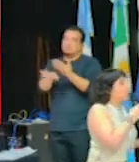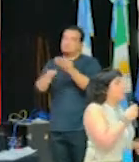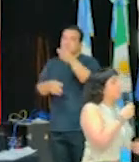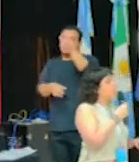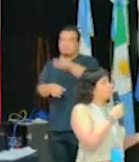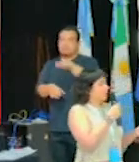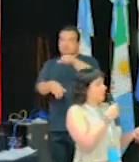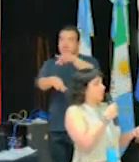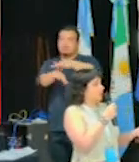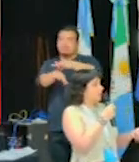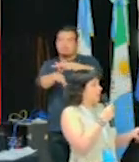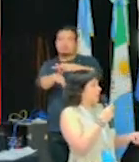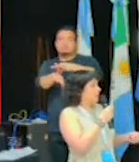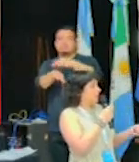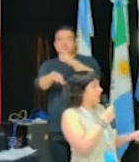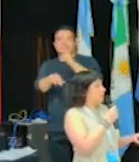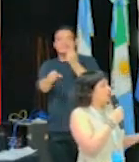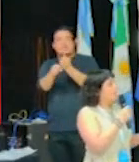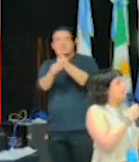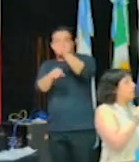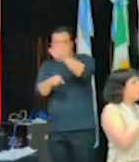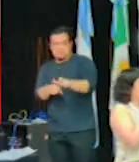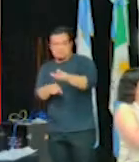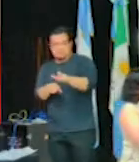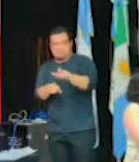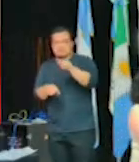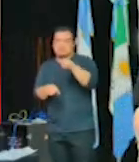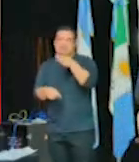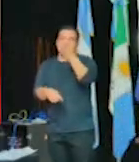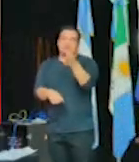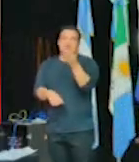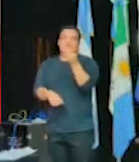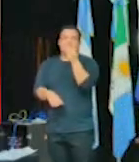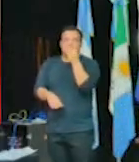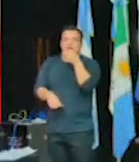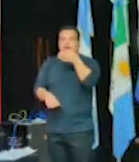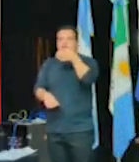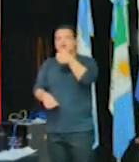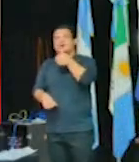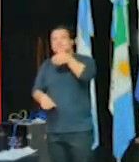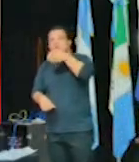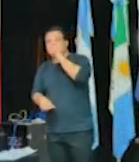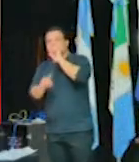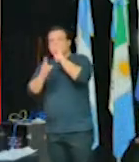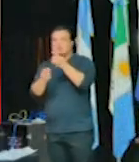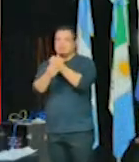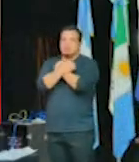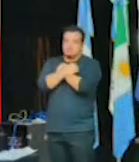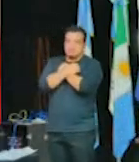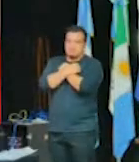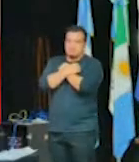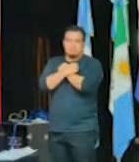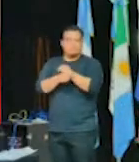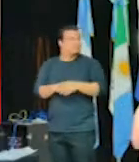después médico. Necesita comer, beber, ir al baño, descansar y que le quieran un poco. Y siente miedo